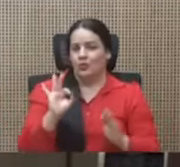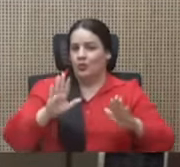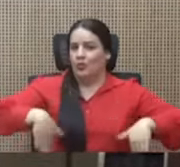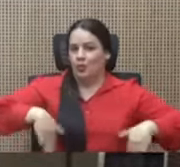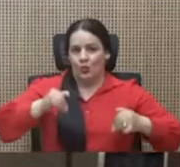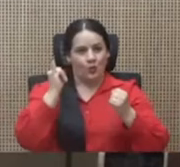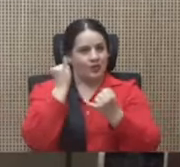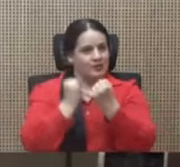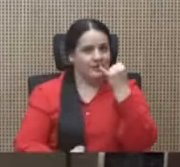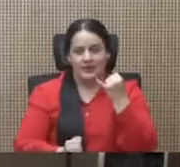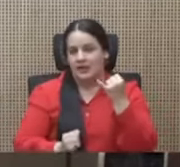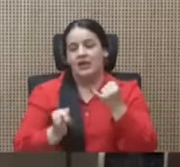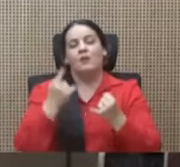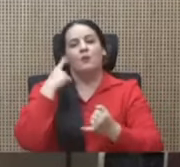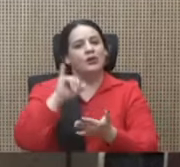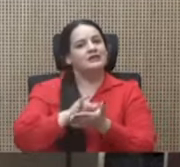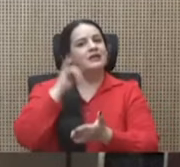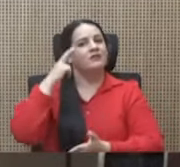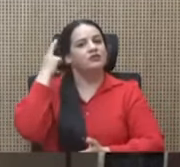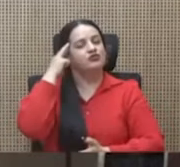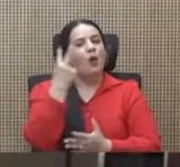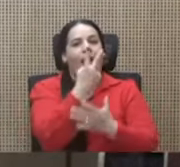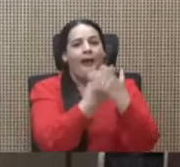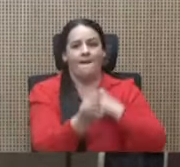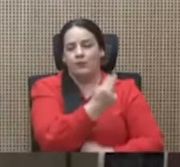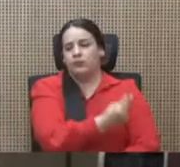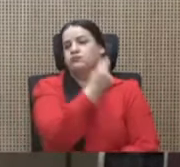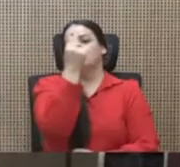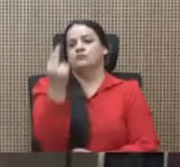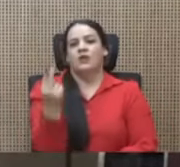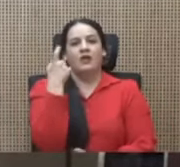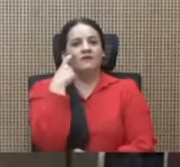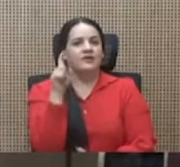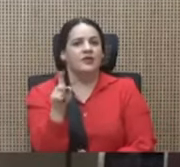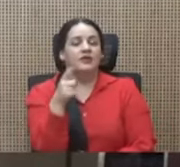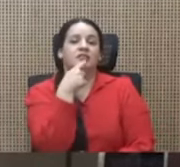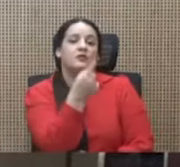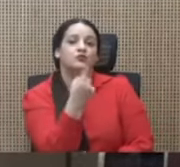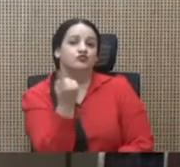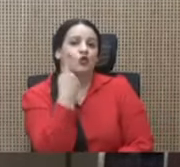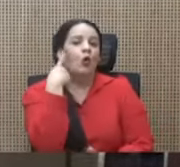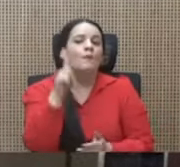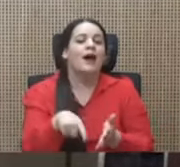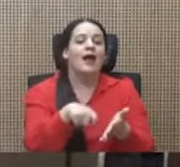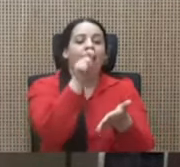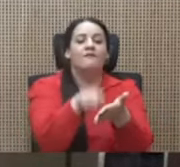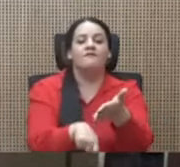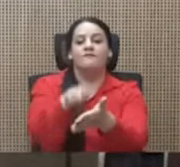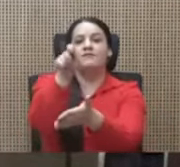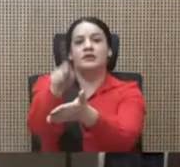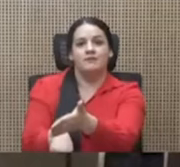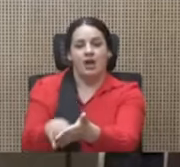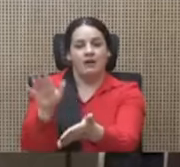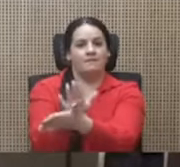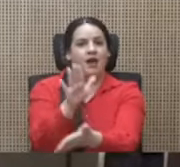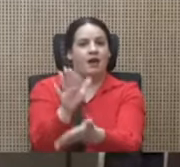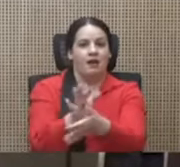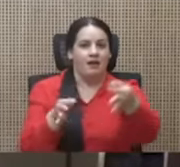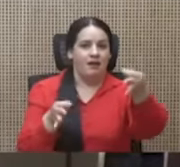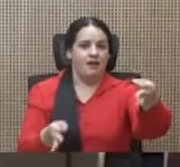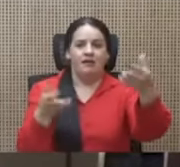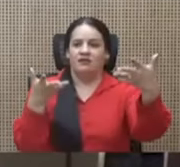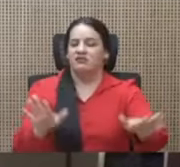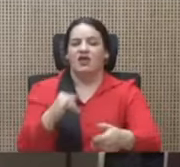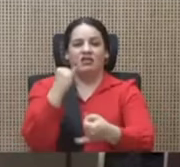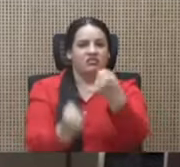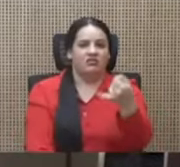razón se presentaron a la fiscalía ambos y les dijeron que sería solamente para firmar un papel para ya que para que ya quedara cerrado